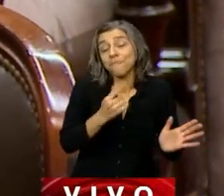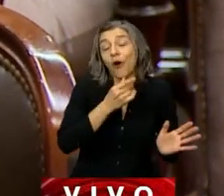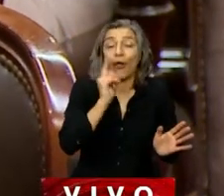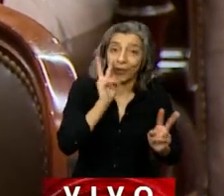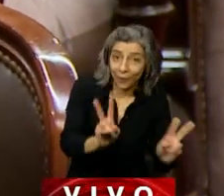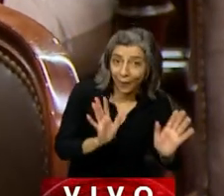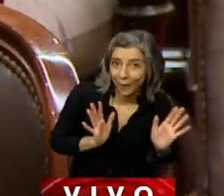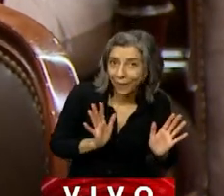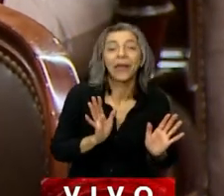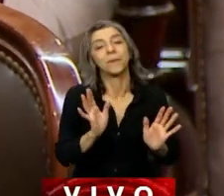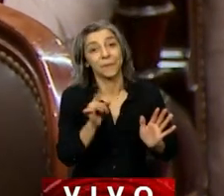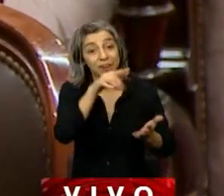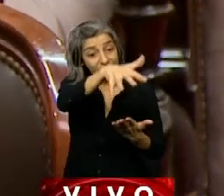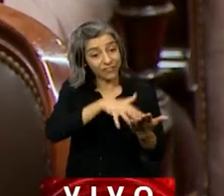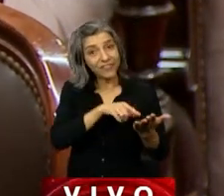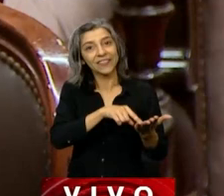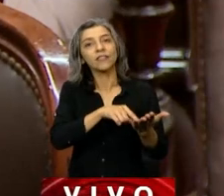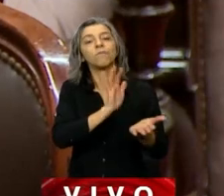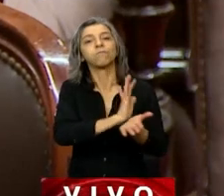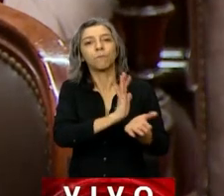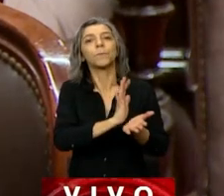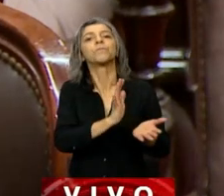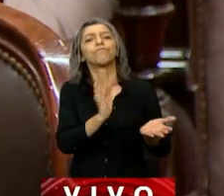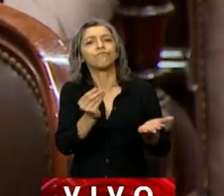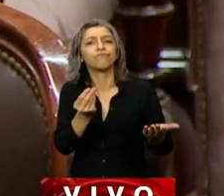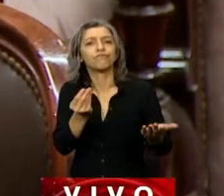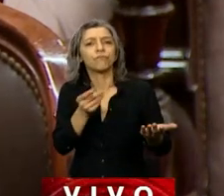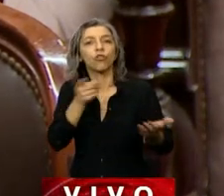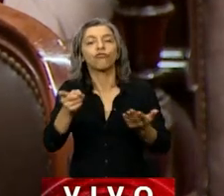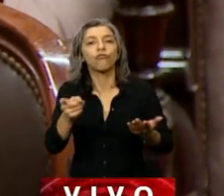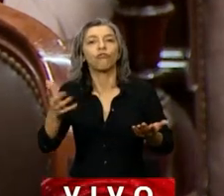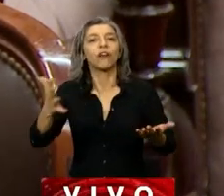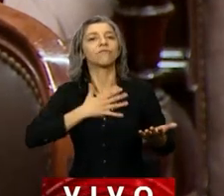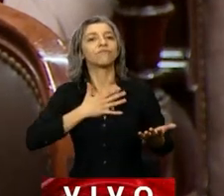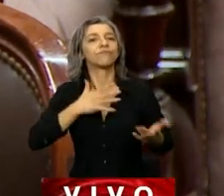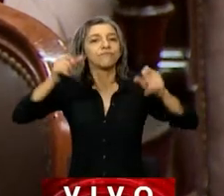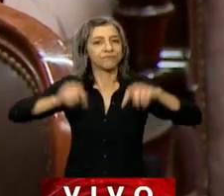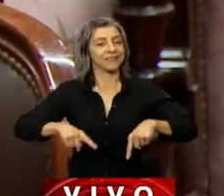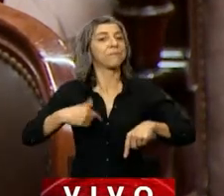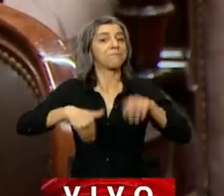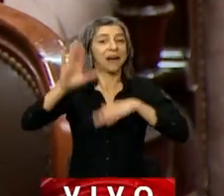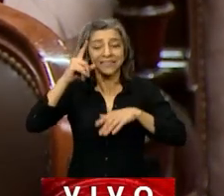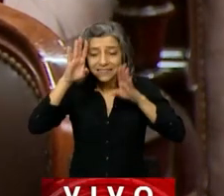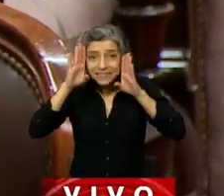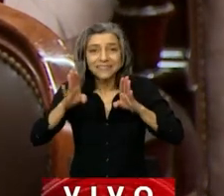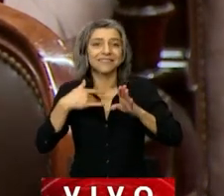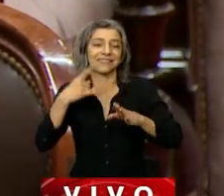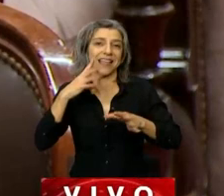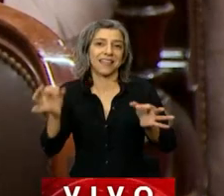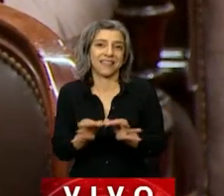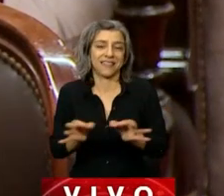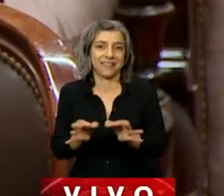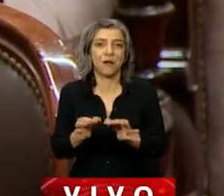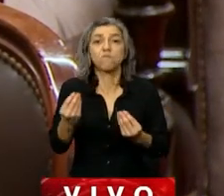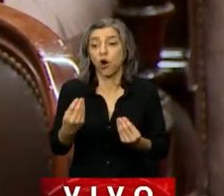porque estaríamos provocando el efecto que amenaza la soberanía de la cuestión de las Islas Malvinas. Porque, como decimos, esta